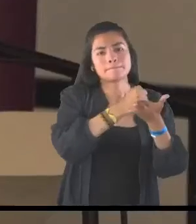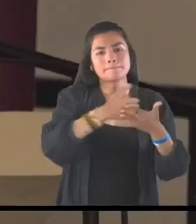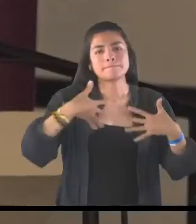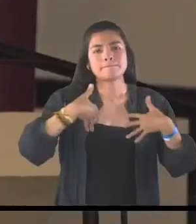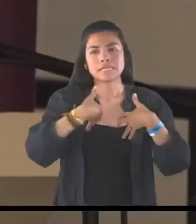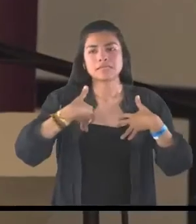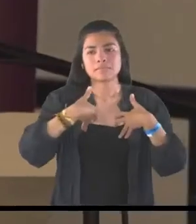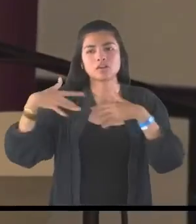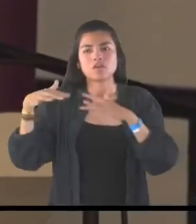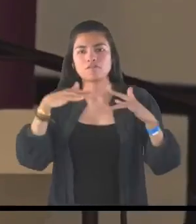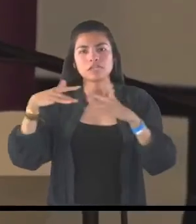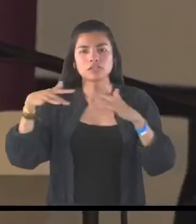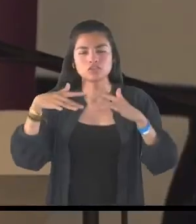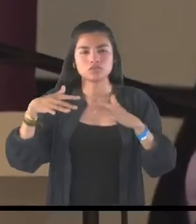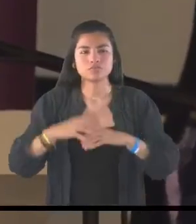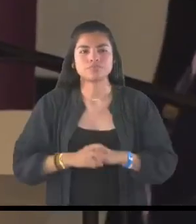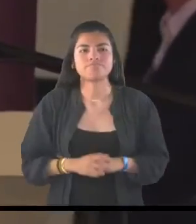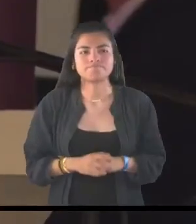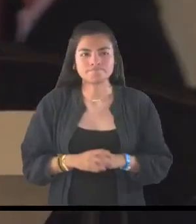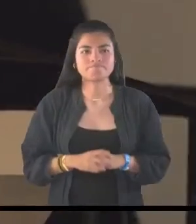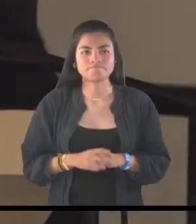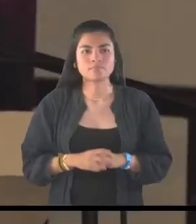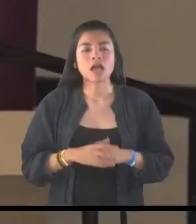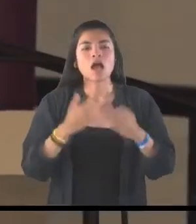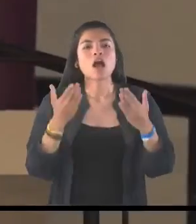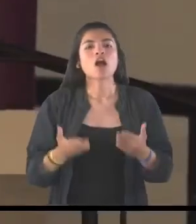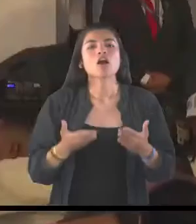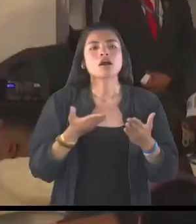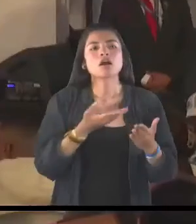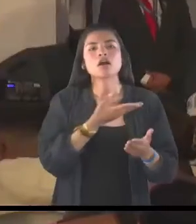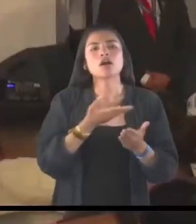Gustavo Bolívar, director del Departamento de Prosperidad Social.